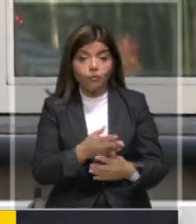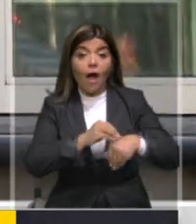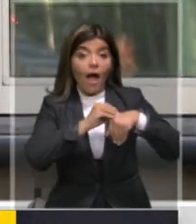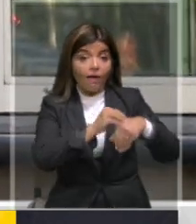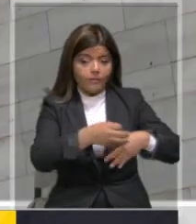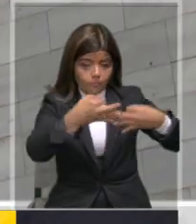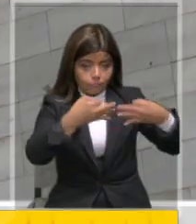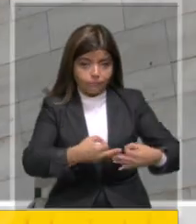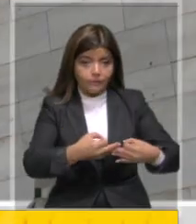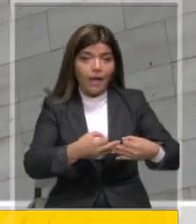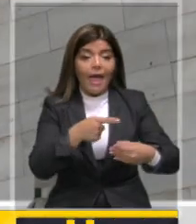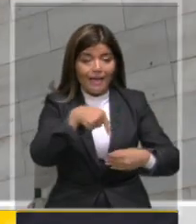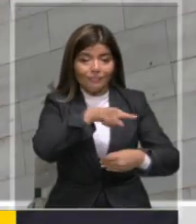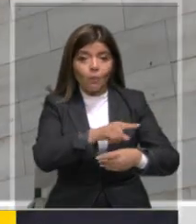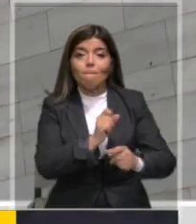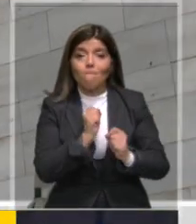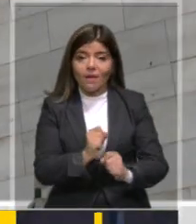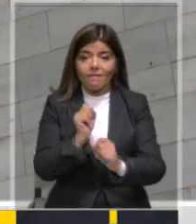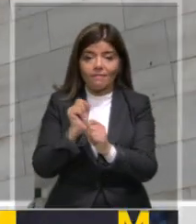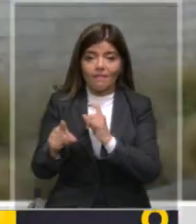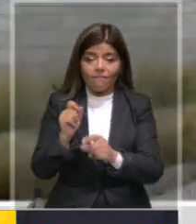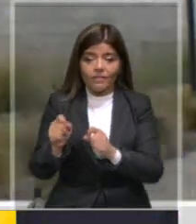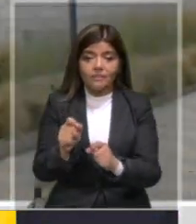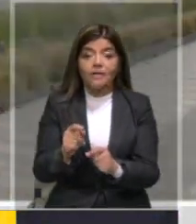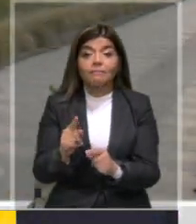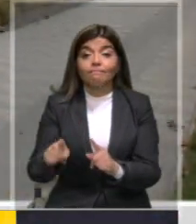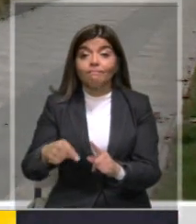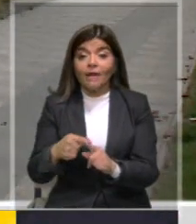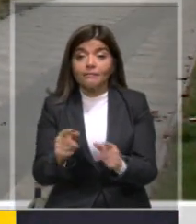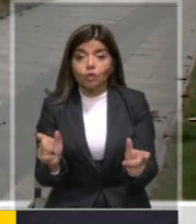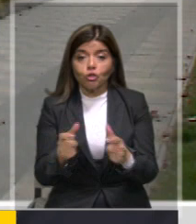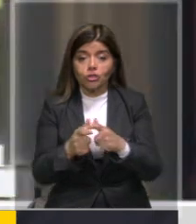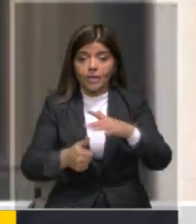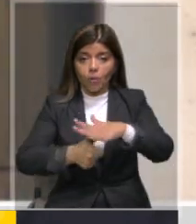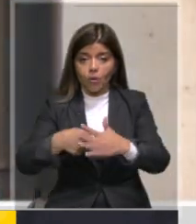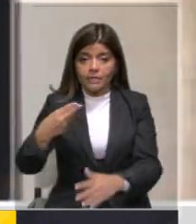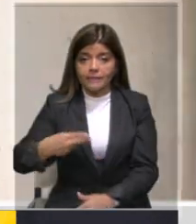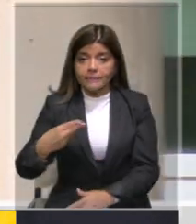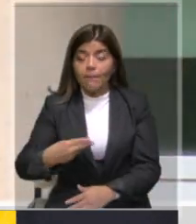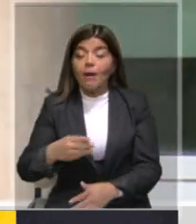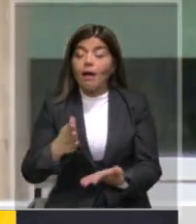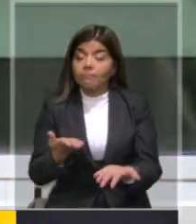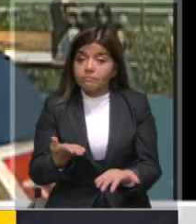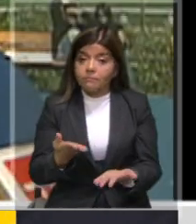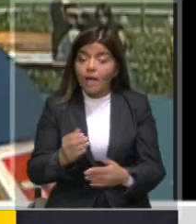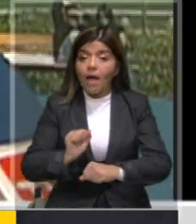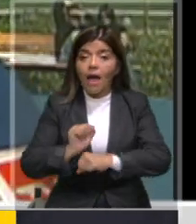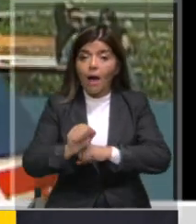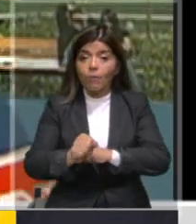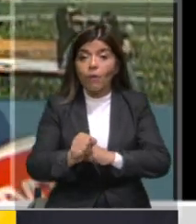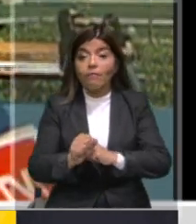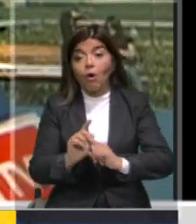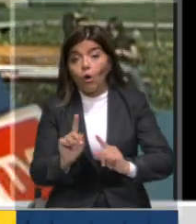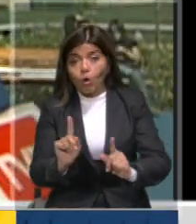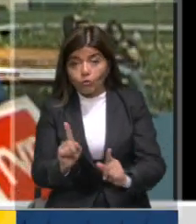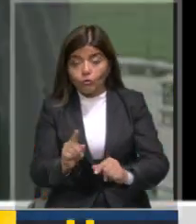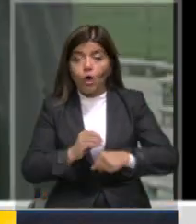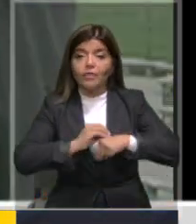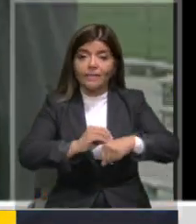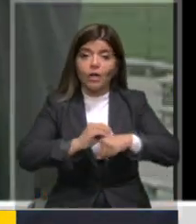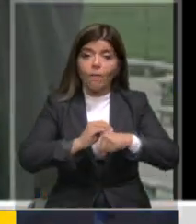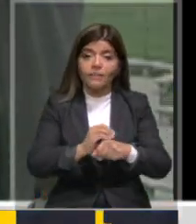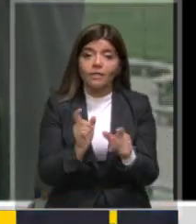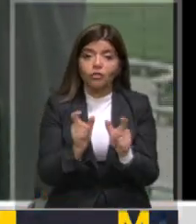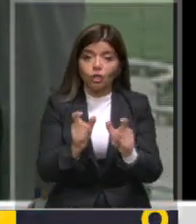descargo si una vez que esto ocurra va a ser el consejo municipal de vitacura quién va a poder aprobar o no la recomendación por parte de la contraloría de